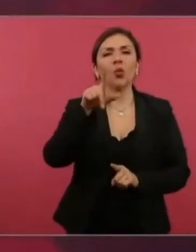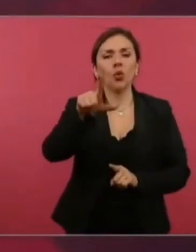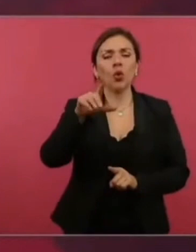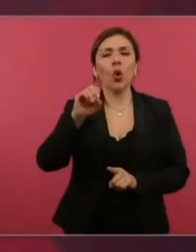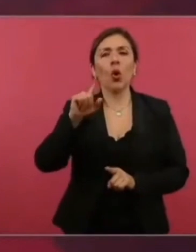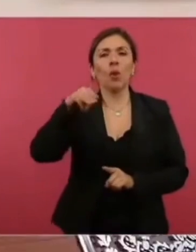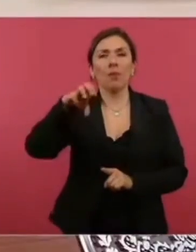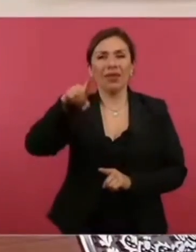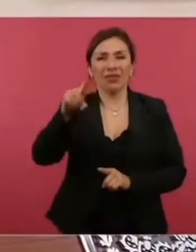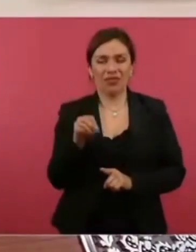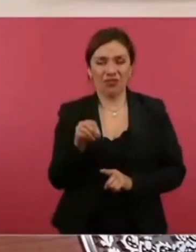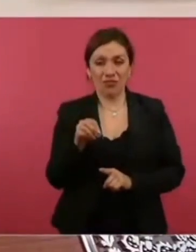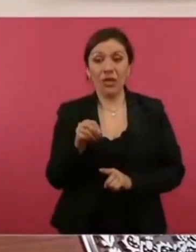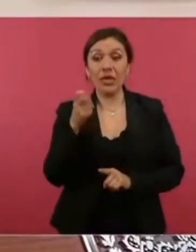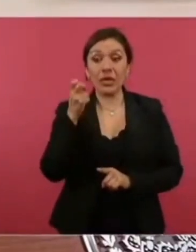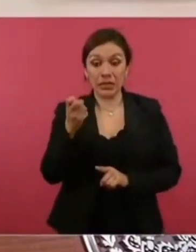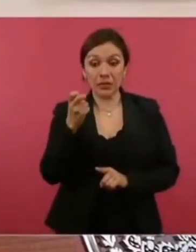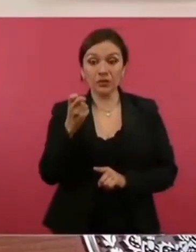Y